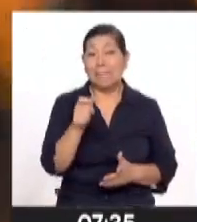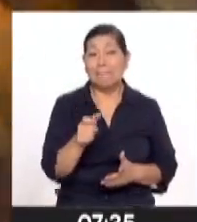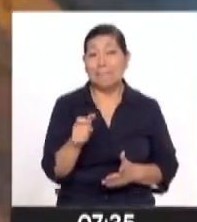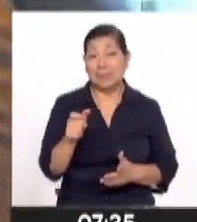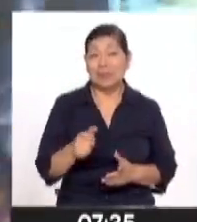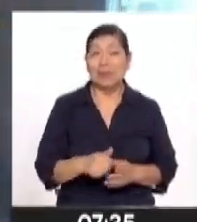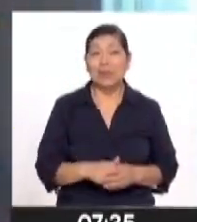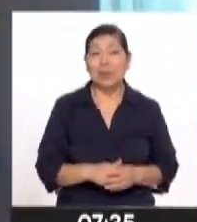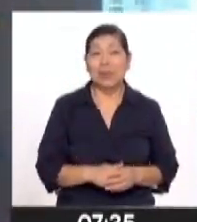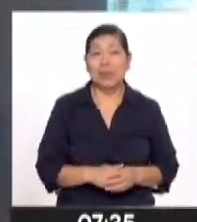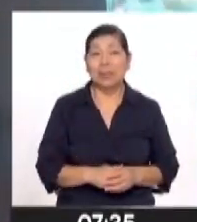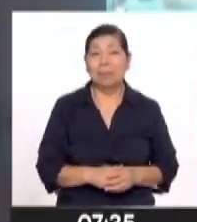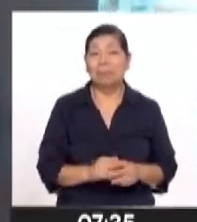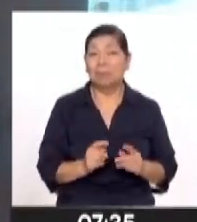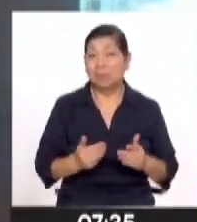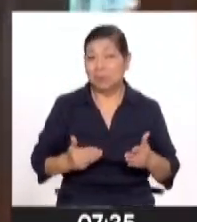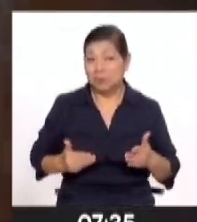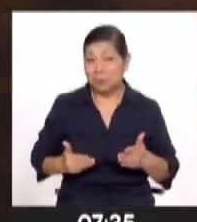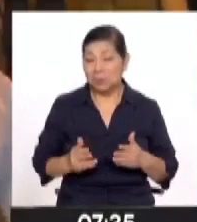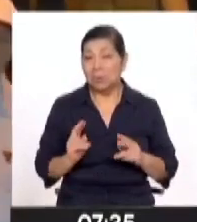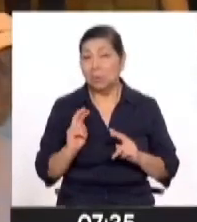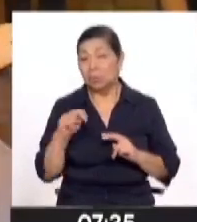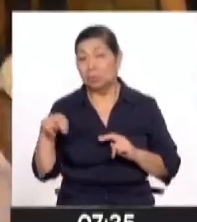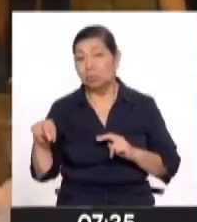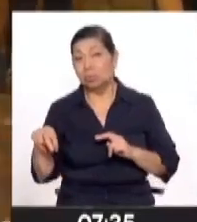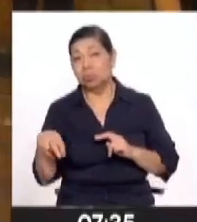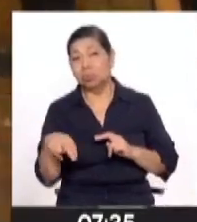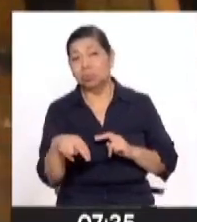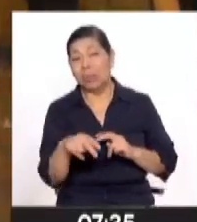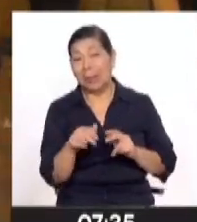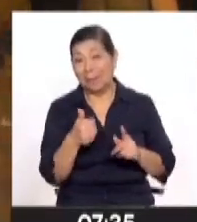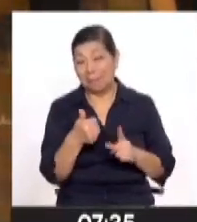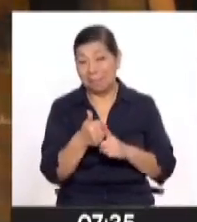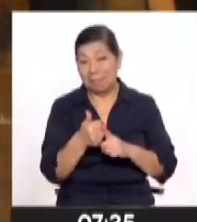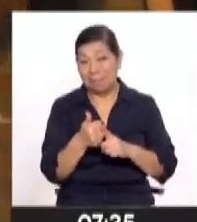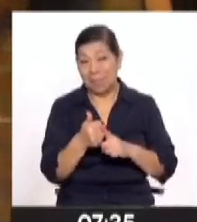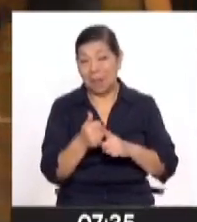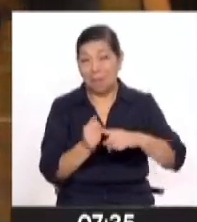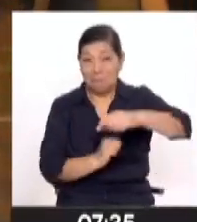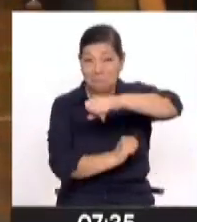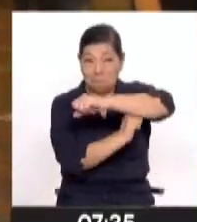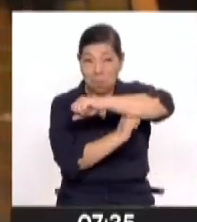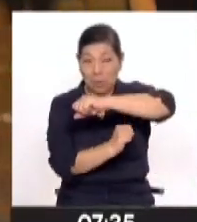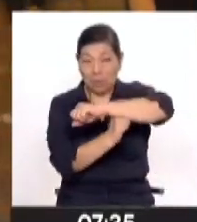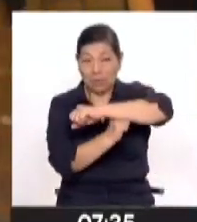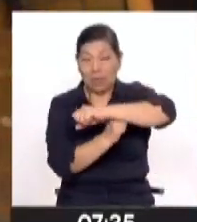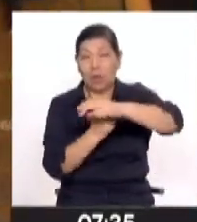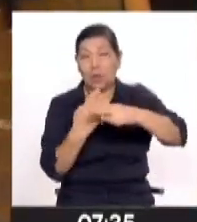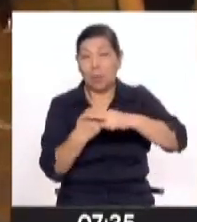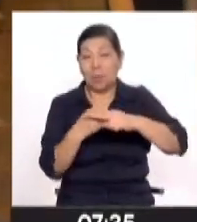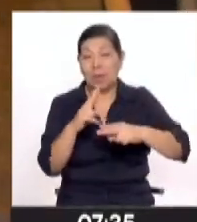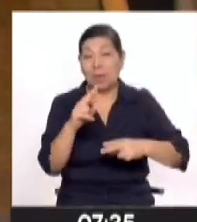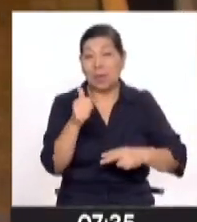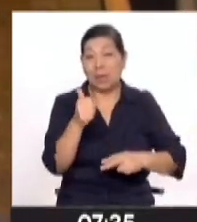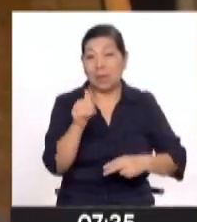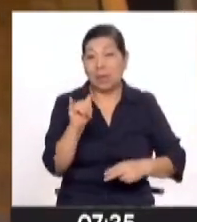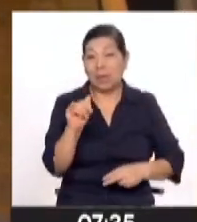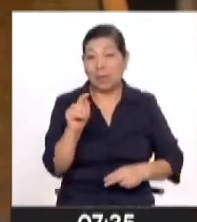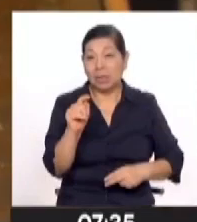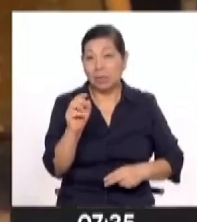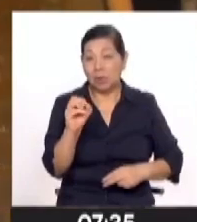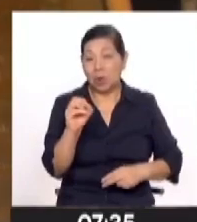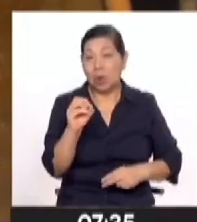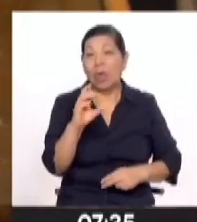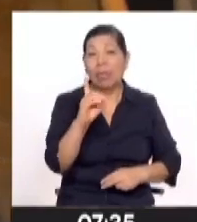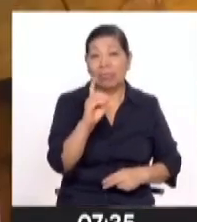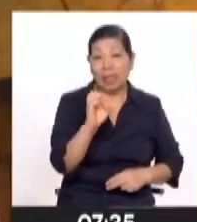de los ciudadanos. Siguiendo nuestro recorrido, llegamos hasta el mismo puente Rayito de Sol. Debajo de esta estructura,